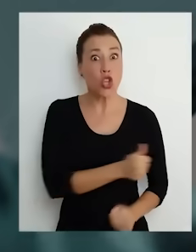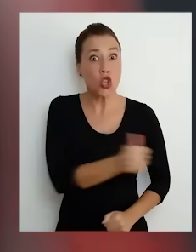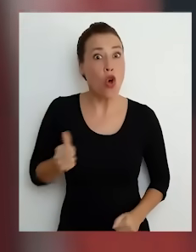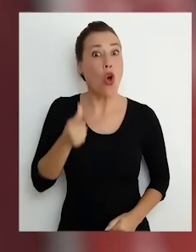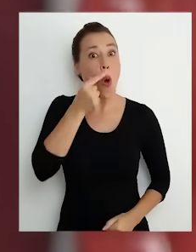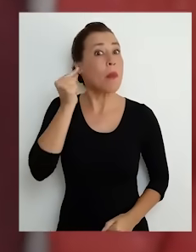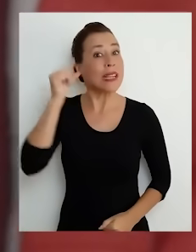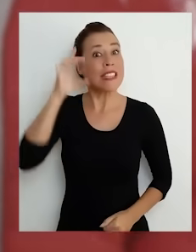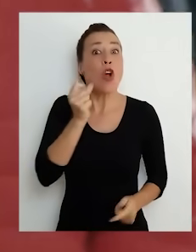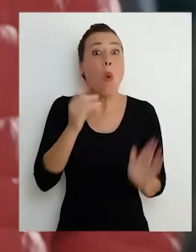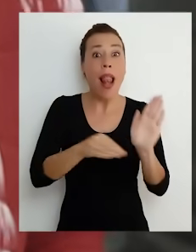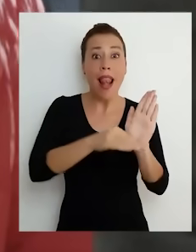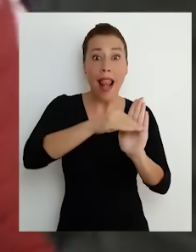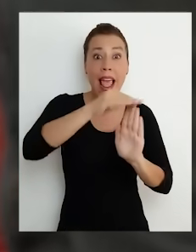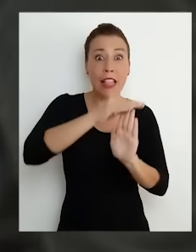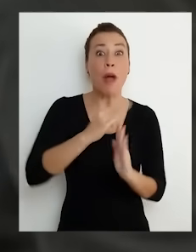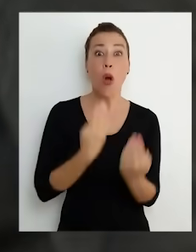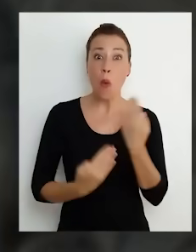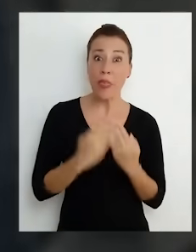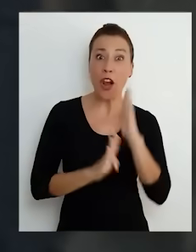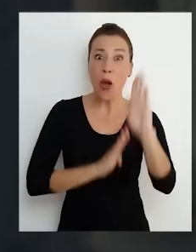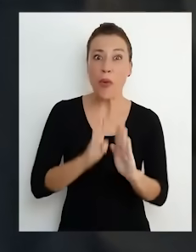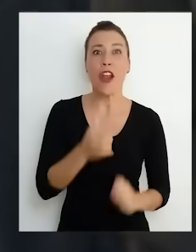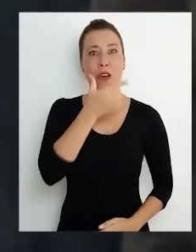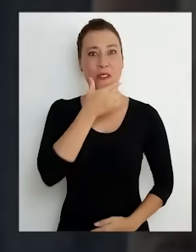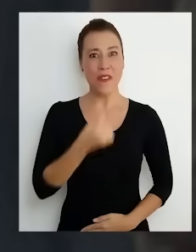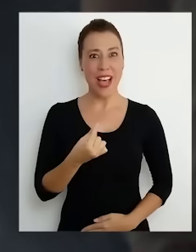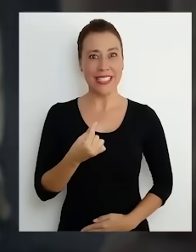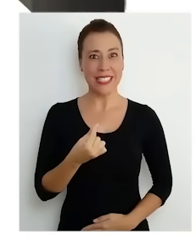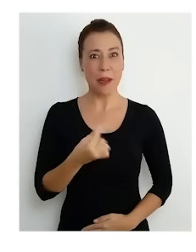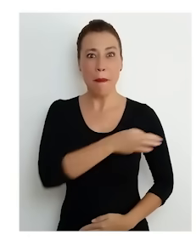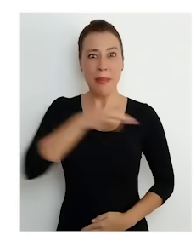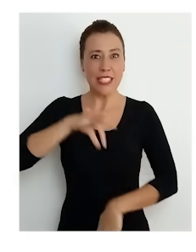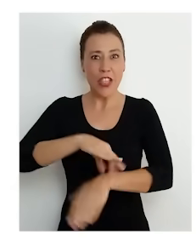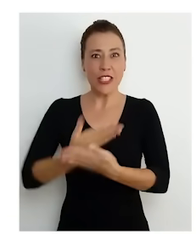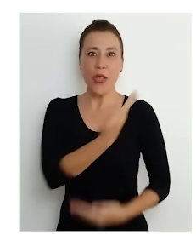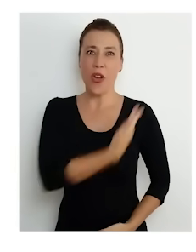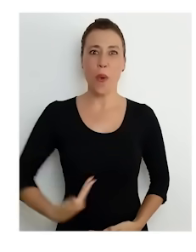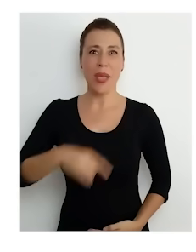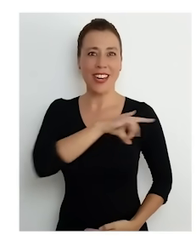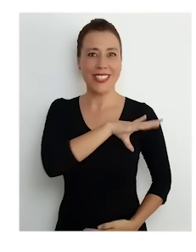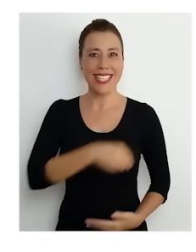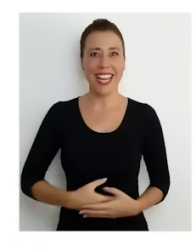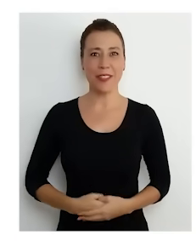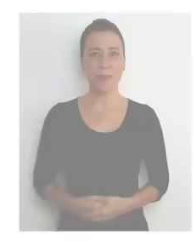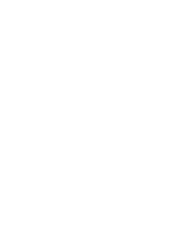y todos sabemos en qué fase nos encontramos, cuidarnos es mucho más fácil. Ministerio de Salud, Gobierno de Chile.